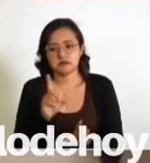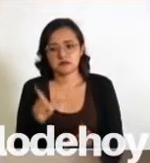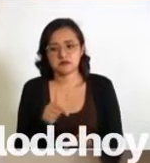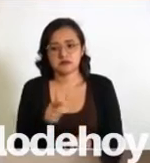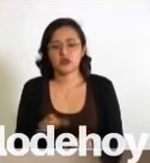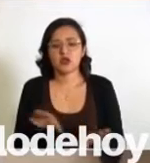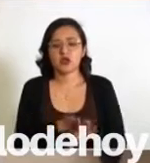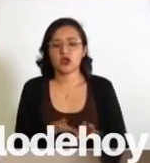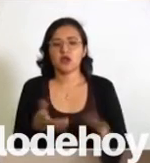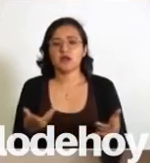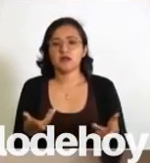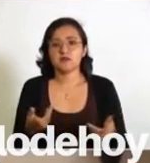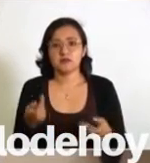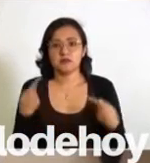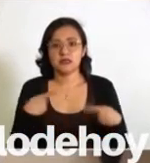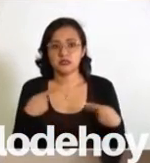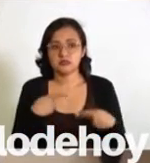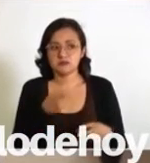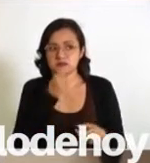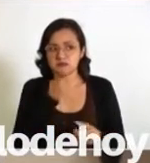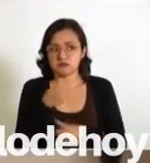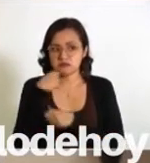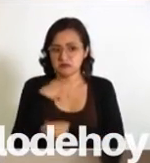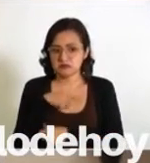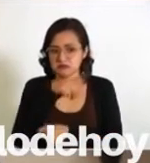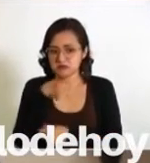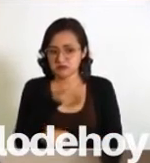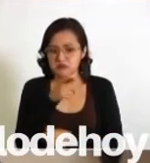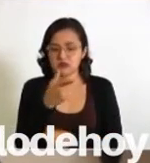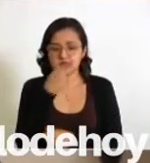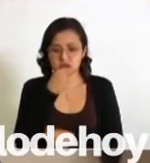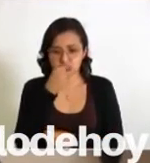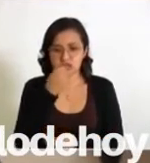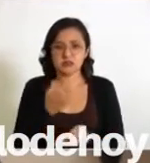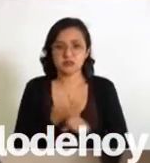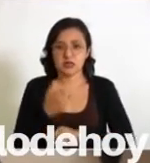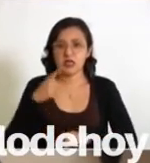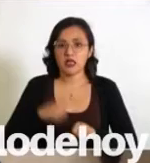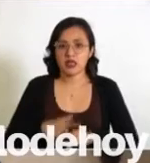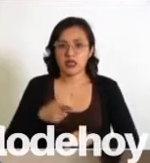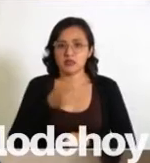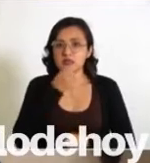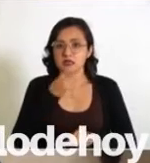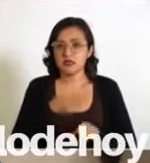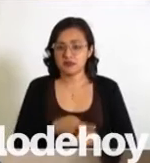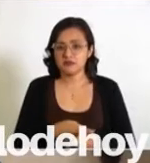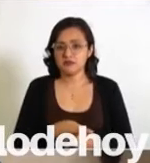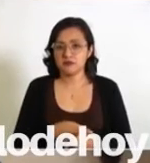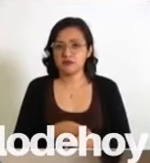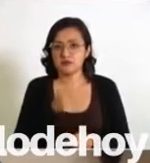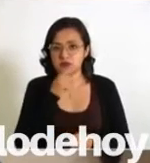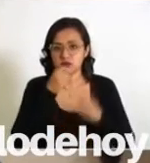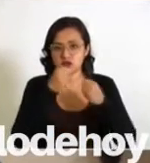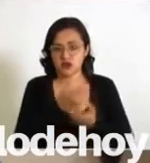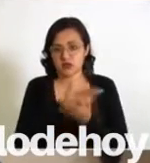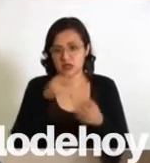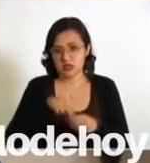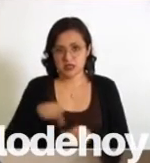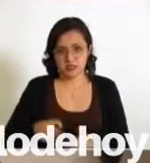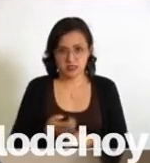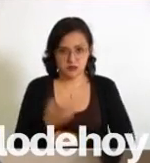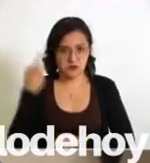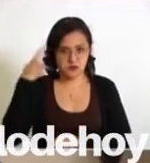actividades de inteligencia la policía estatal de la secretaría de seguridad pública en el